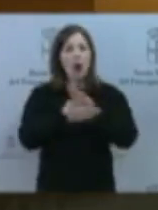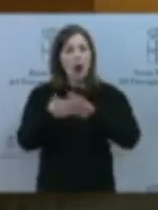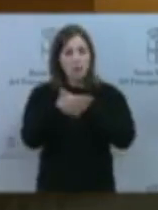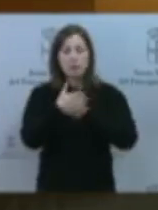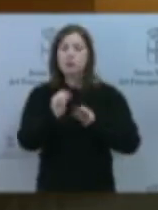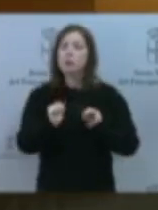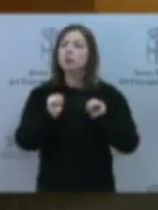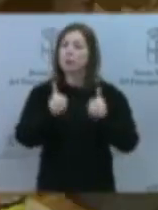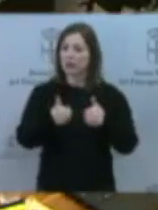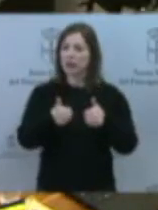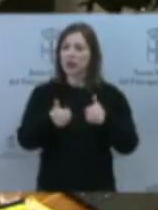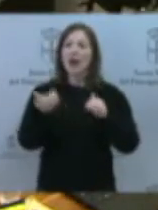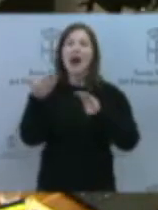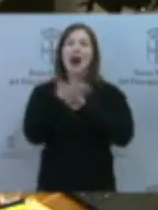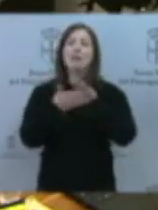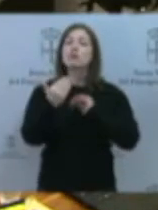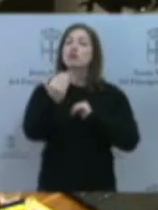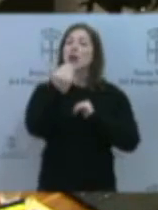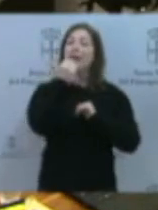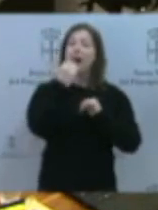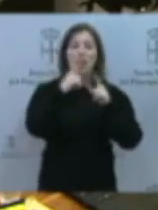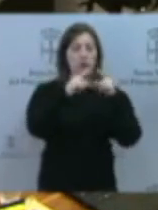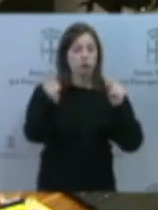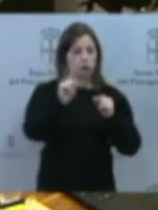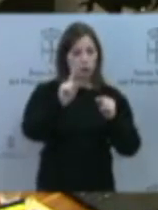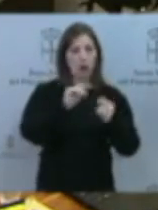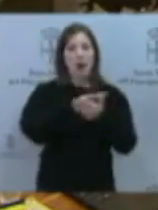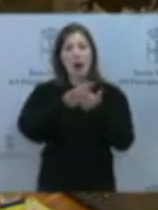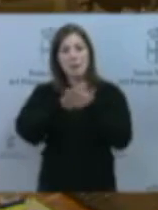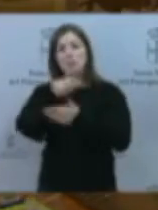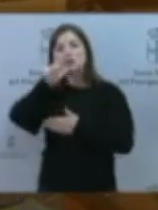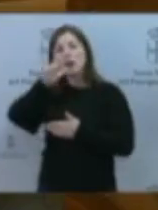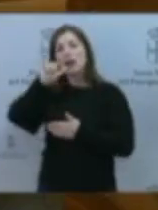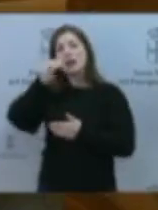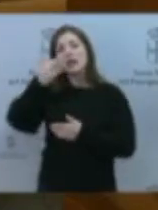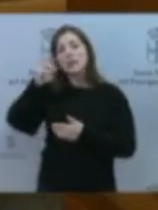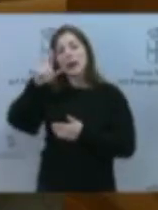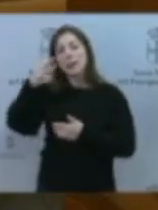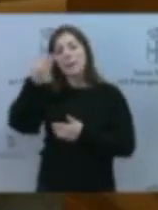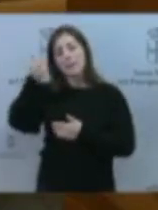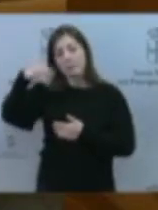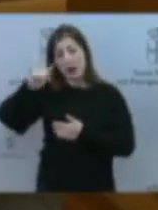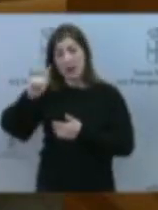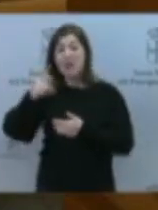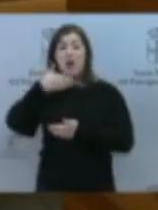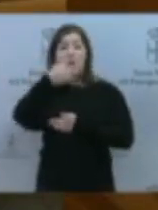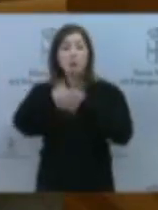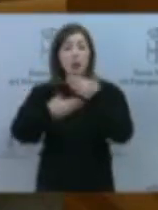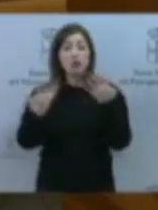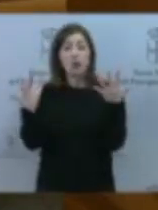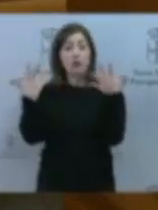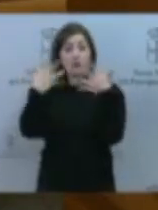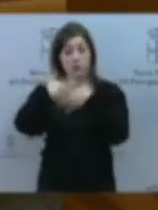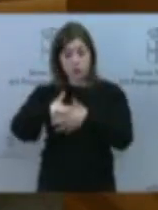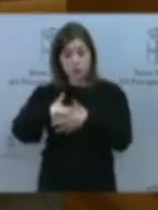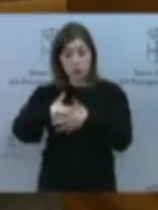de otra cosa, estamos hablando de Liberbank, de un proceso de fusión en el que, por cierto, la Fundación Bancaria Cajastur tenía, si